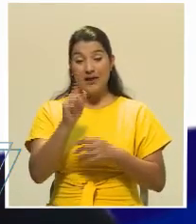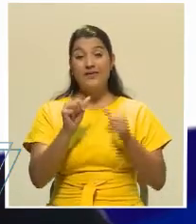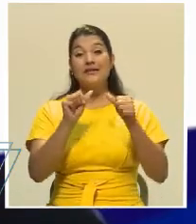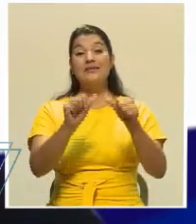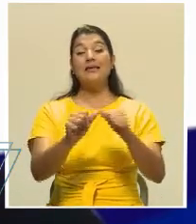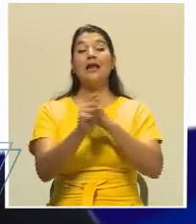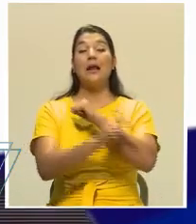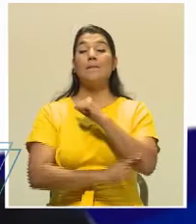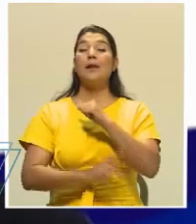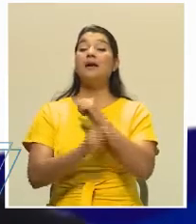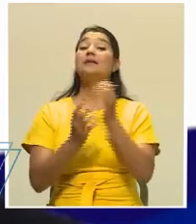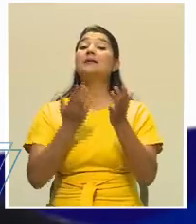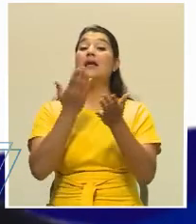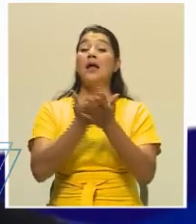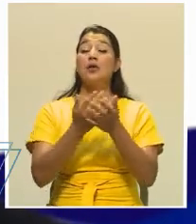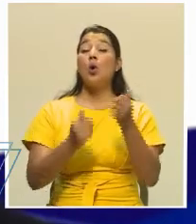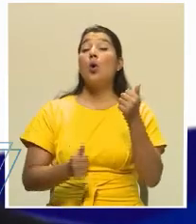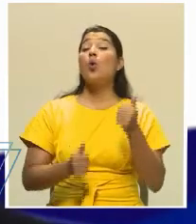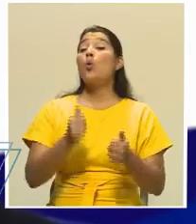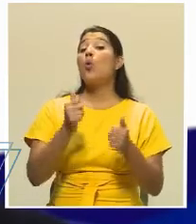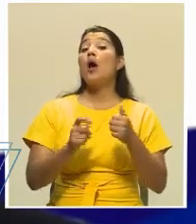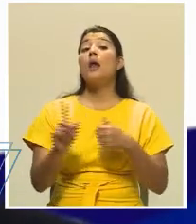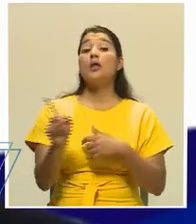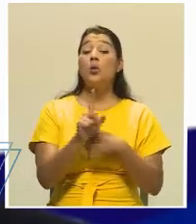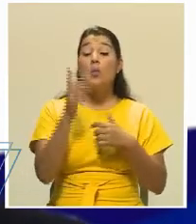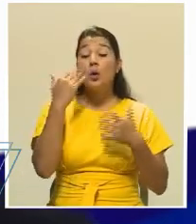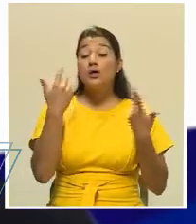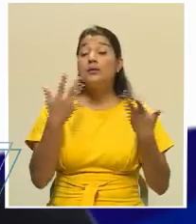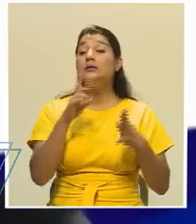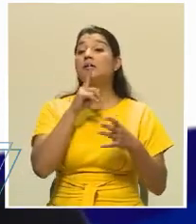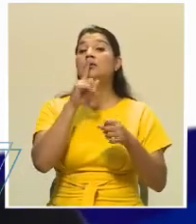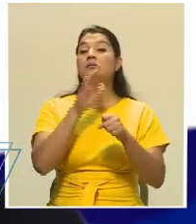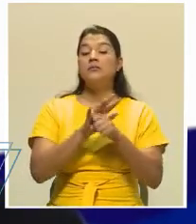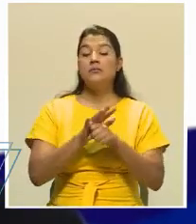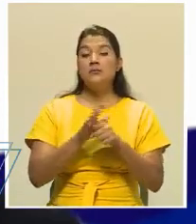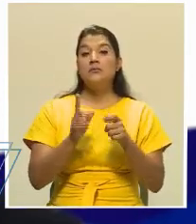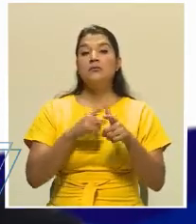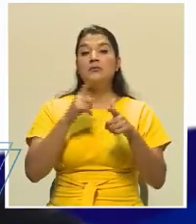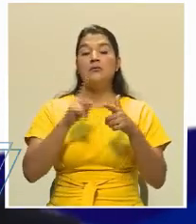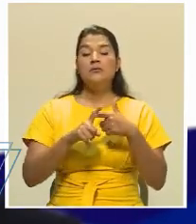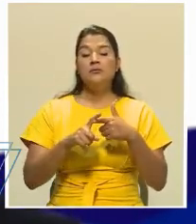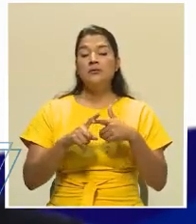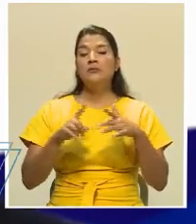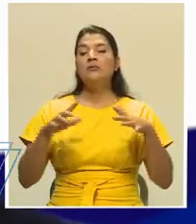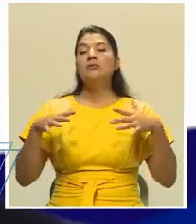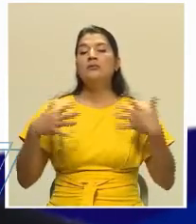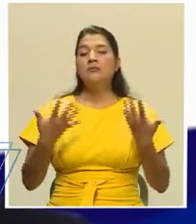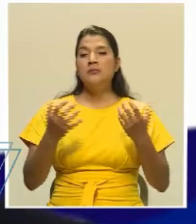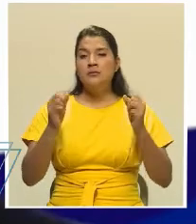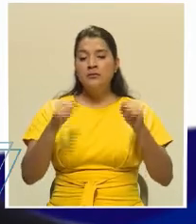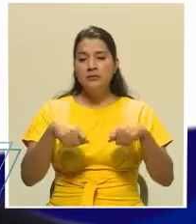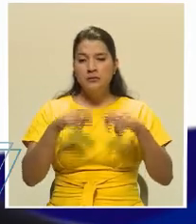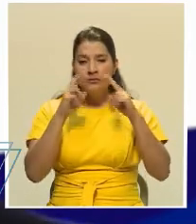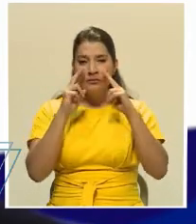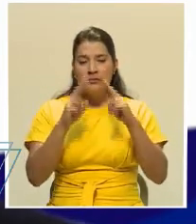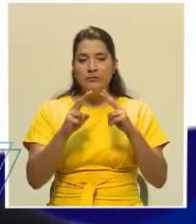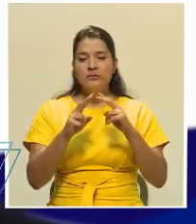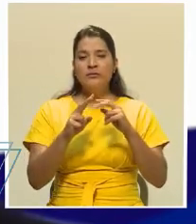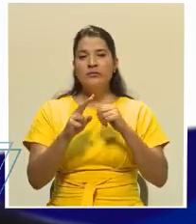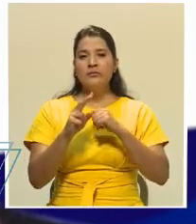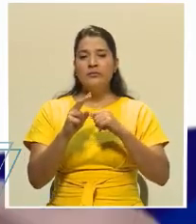país otorgando, cuáles ya no porque cumplieron sus cometidos. ¿Cómo revisar esos periodos por los que el país